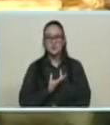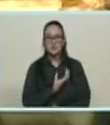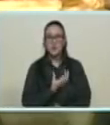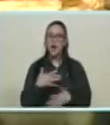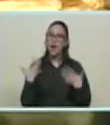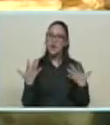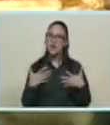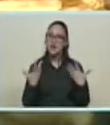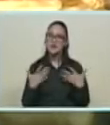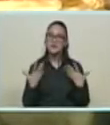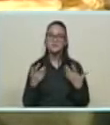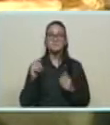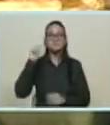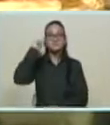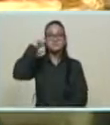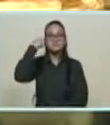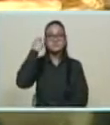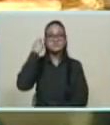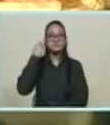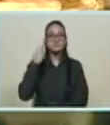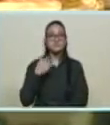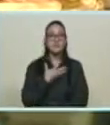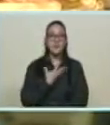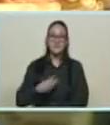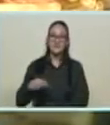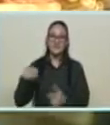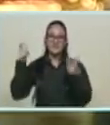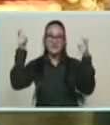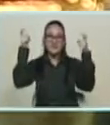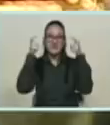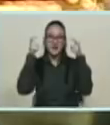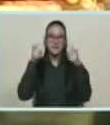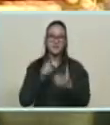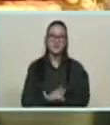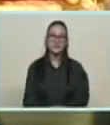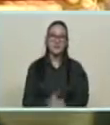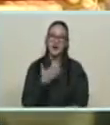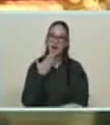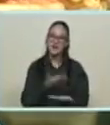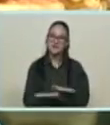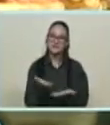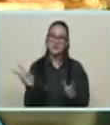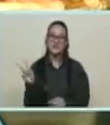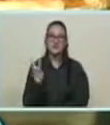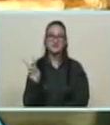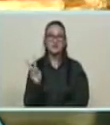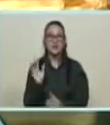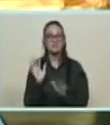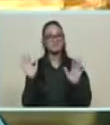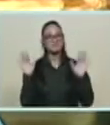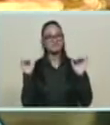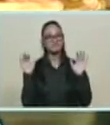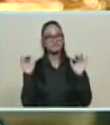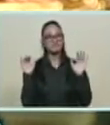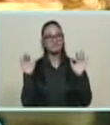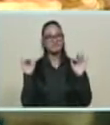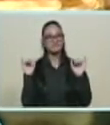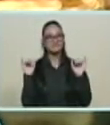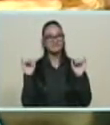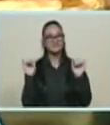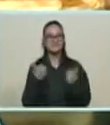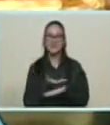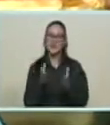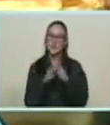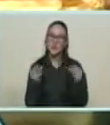alegría, recordemos a nuestro comandante Hugo Chávez Frías. Gracias, Venezuela. Así me despido de todas y